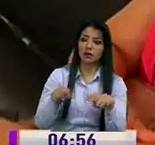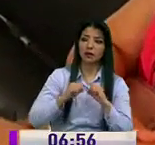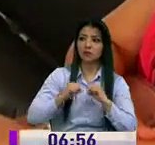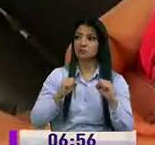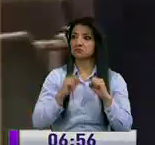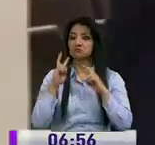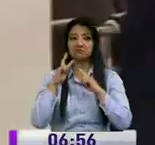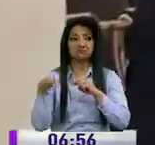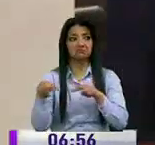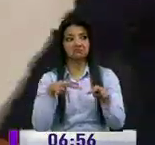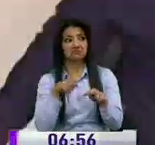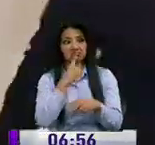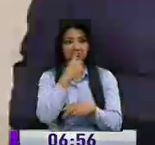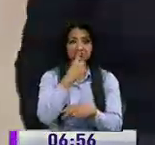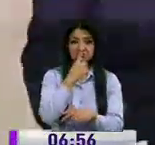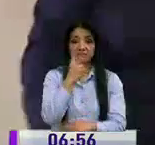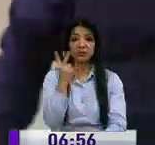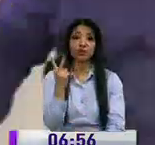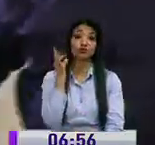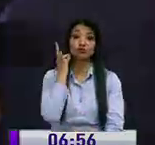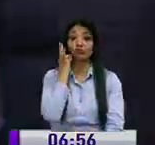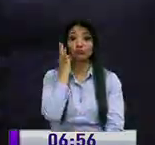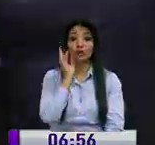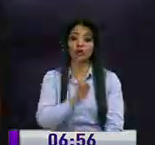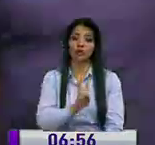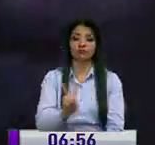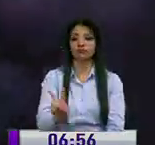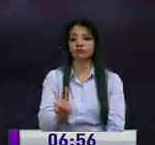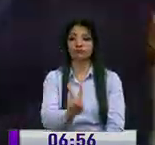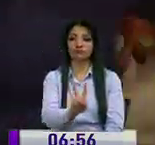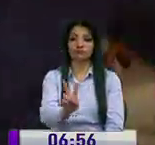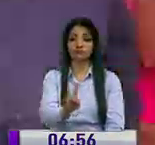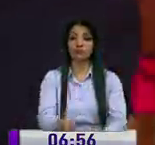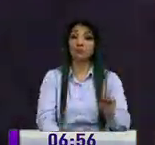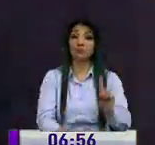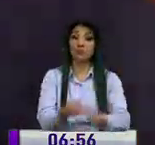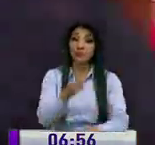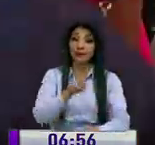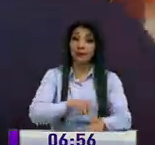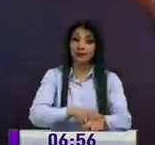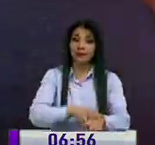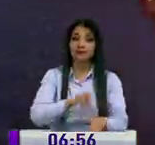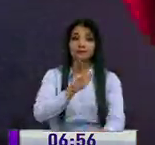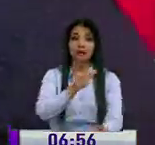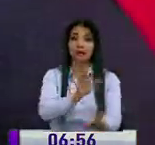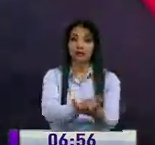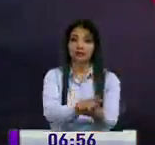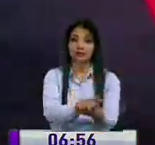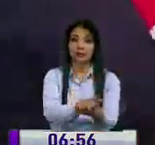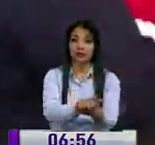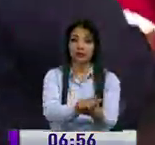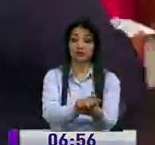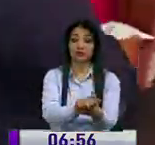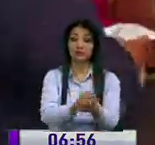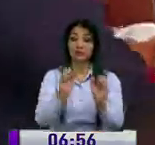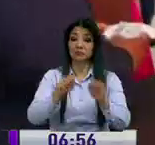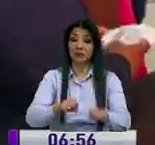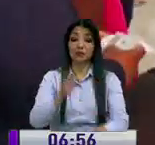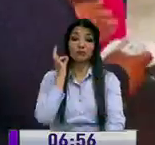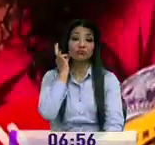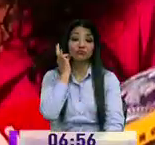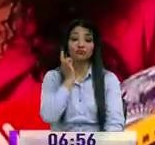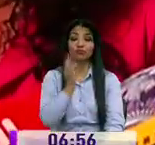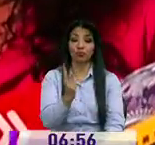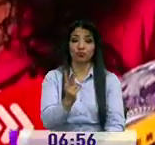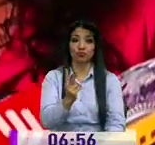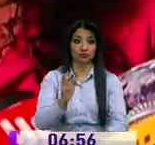presentes, ingresaron las dos mujeres quienes se convertirían en la primera pareja homosexual en acceder al matrimonio civil en el Ecuador.